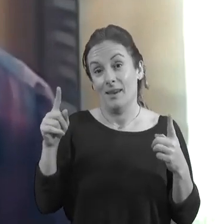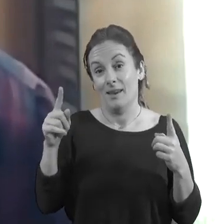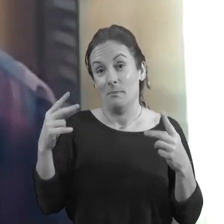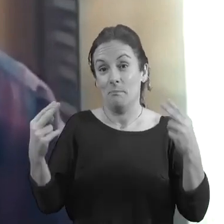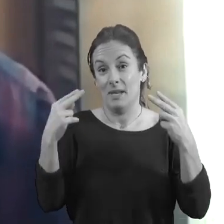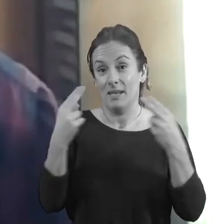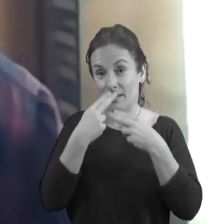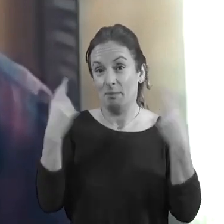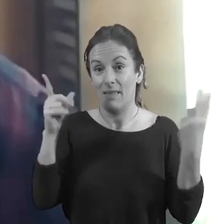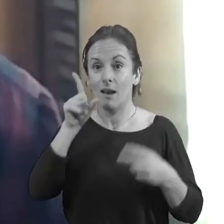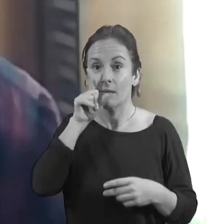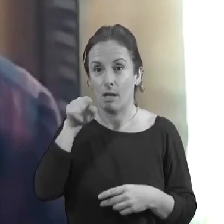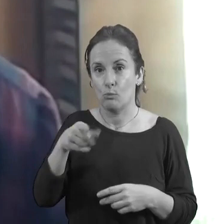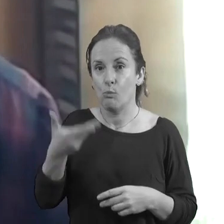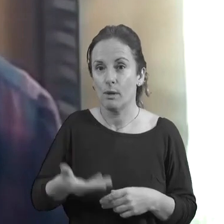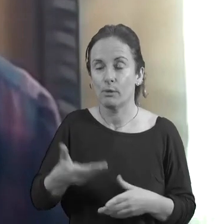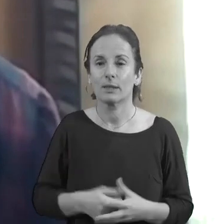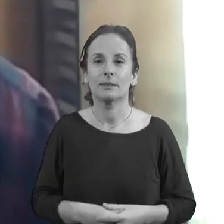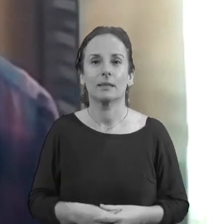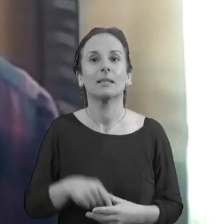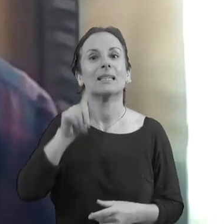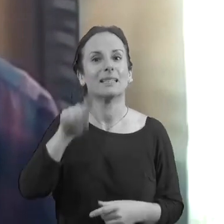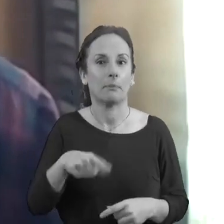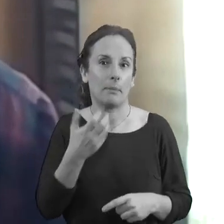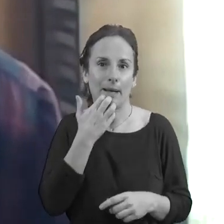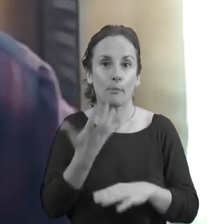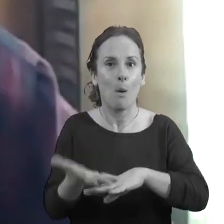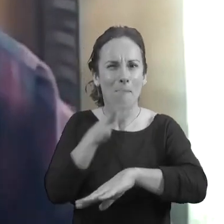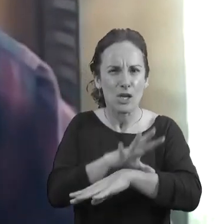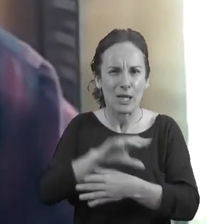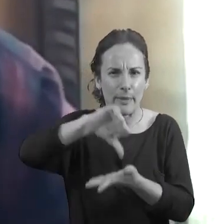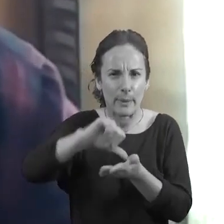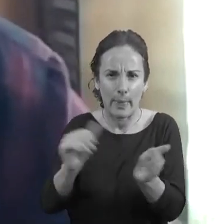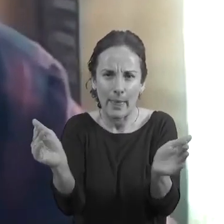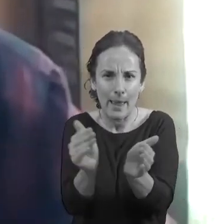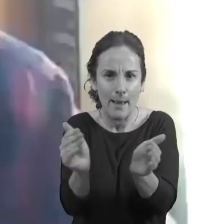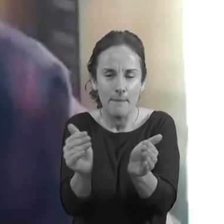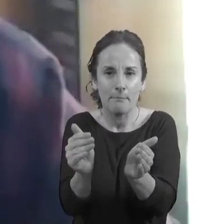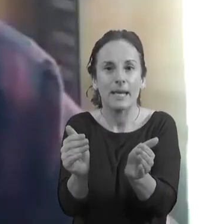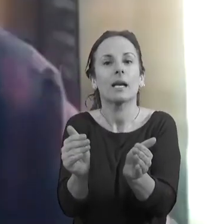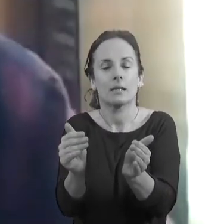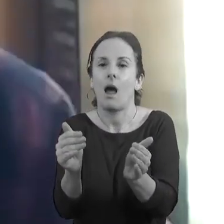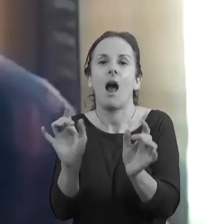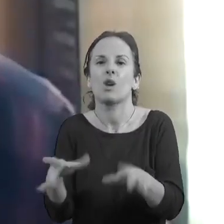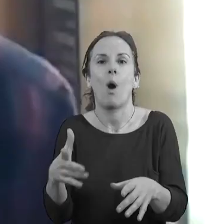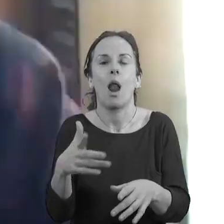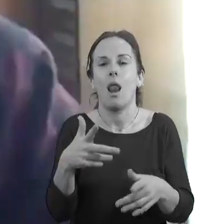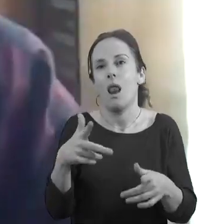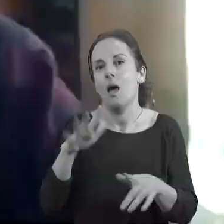para finalizar, otra cosa que mencionabais también de cómo Mallorca, de una ciudad pequeña, las manifestaciones que ahora no son como las de las grandes ciudades, pero bueno,